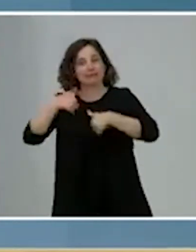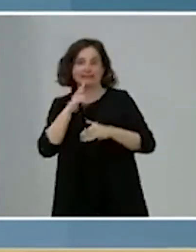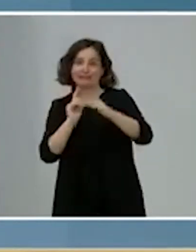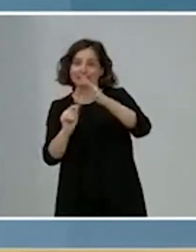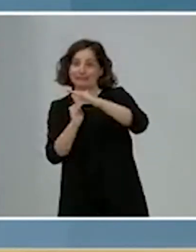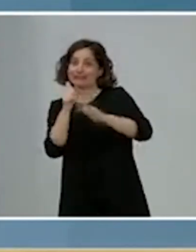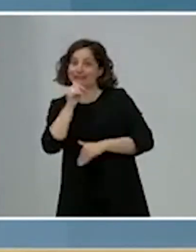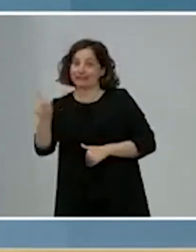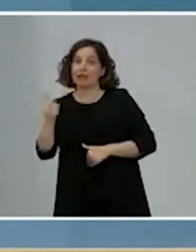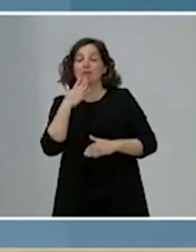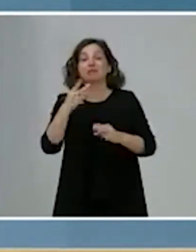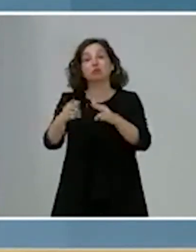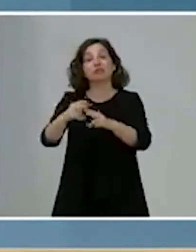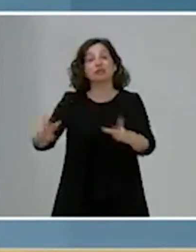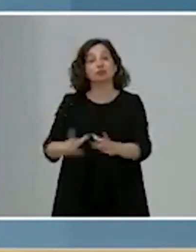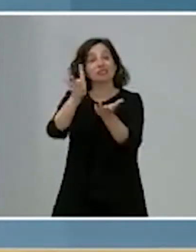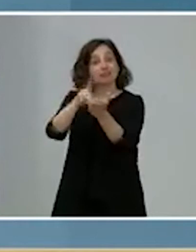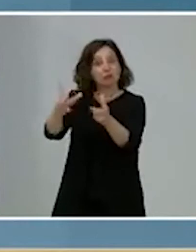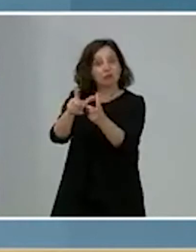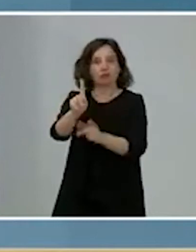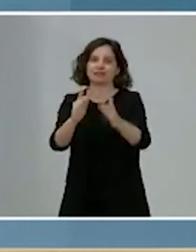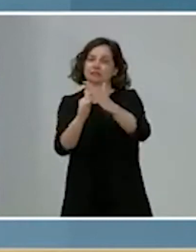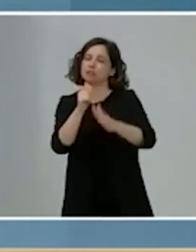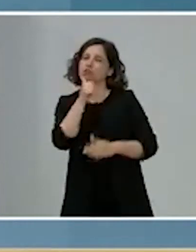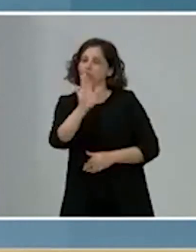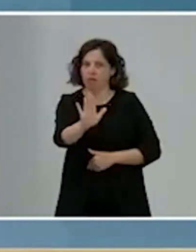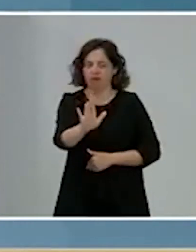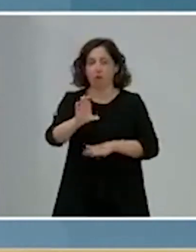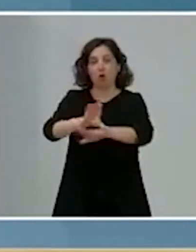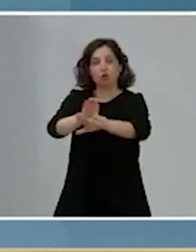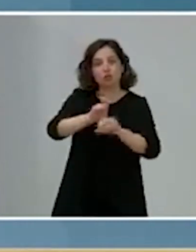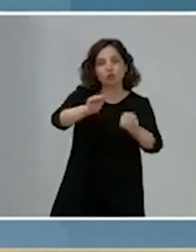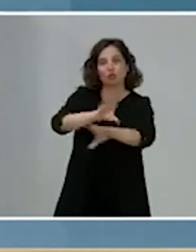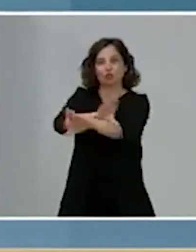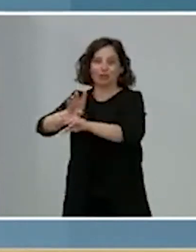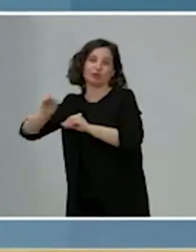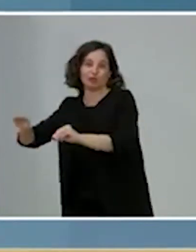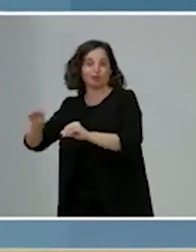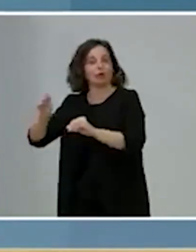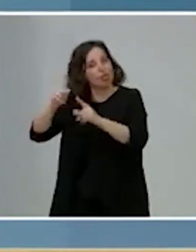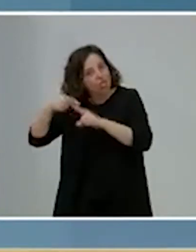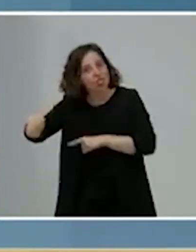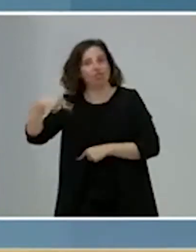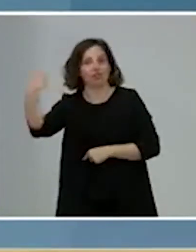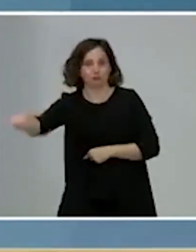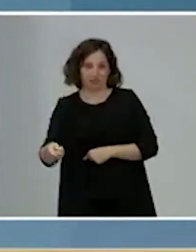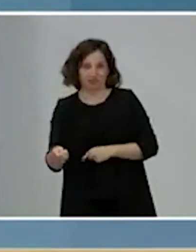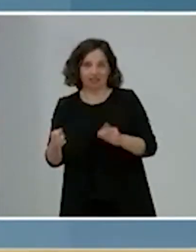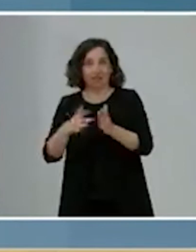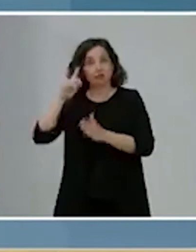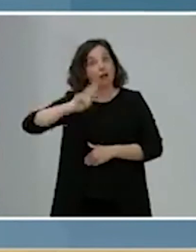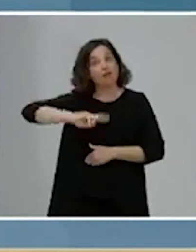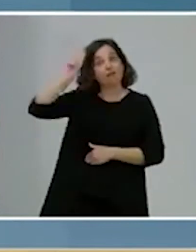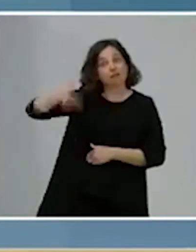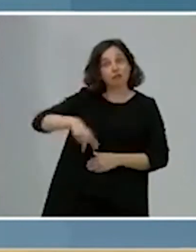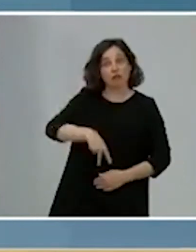las políticas sociales, de servicios sociales, que corresponde y compete a ambas consejerías, siempre con el visto bueno